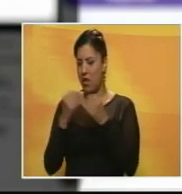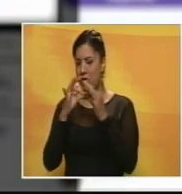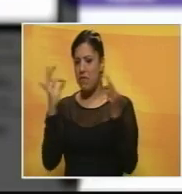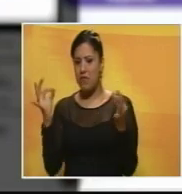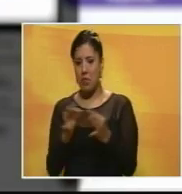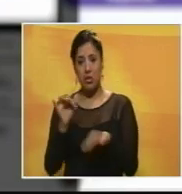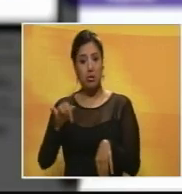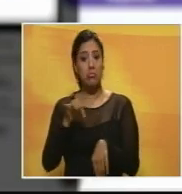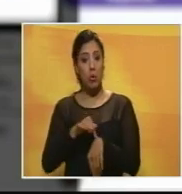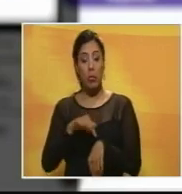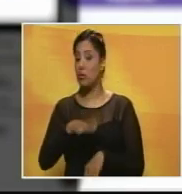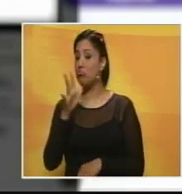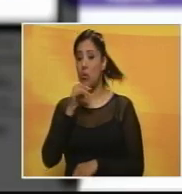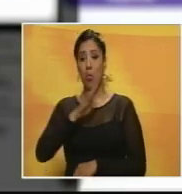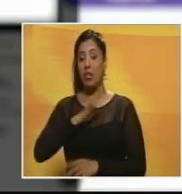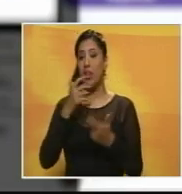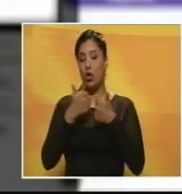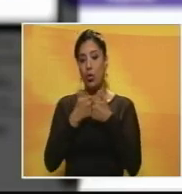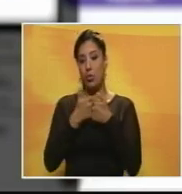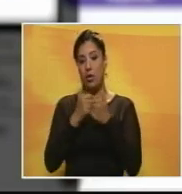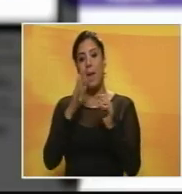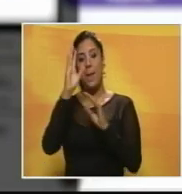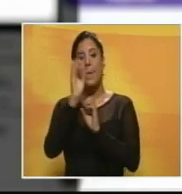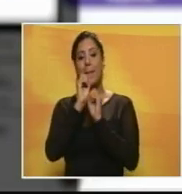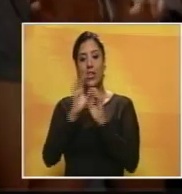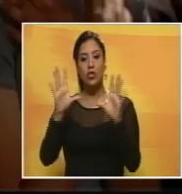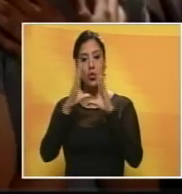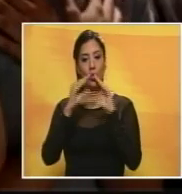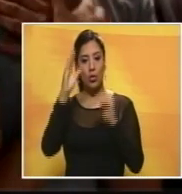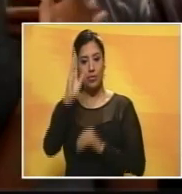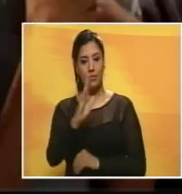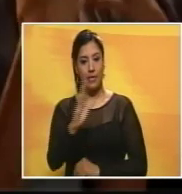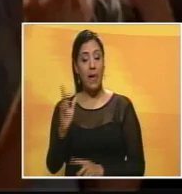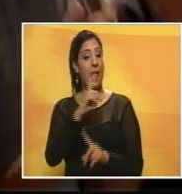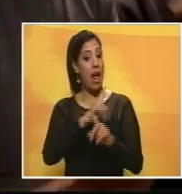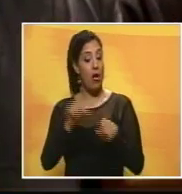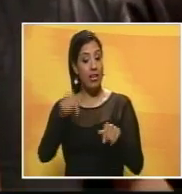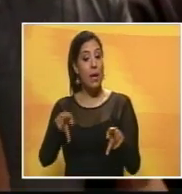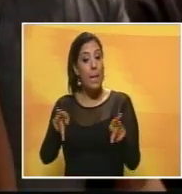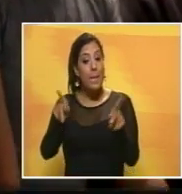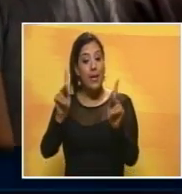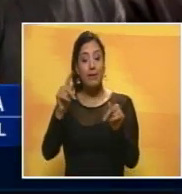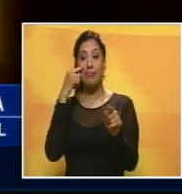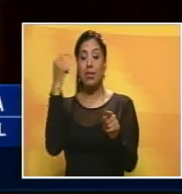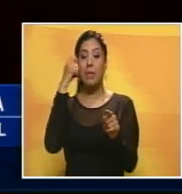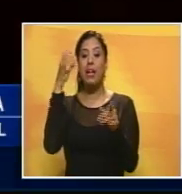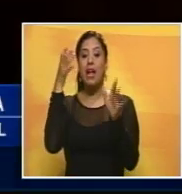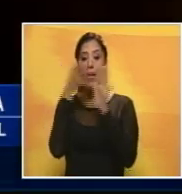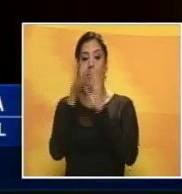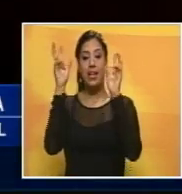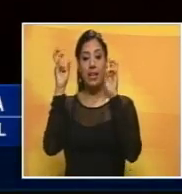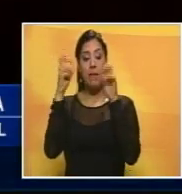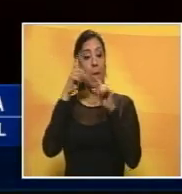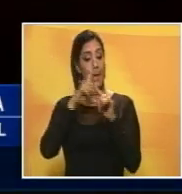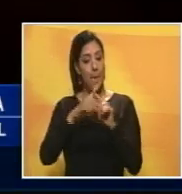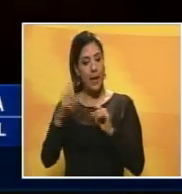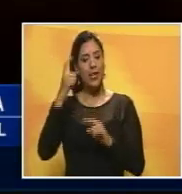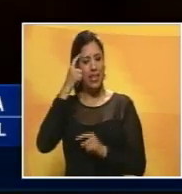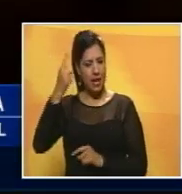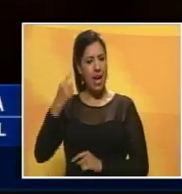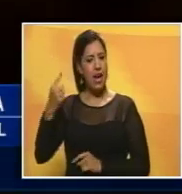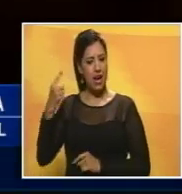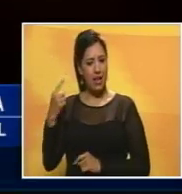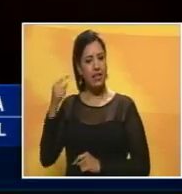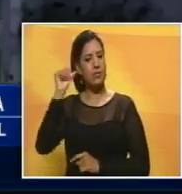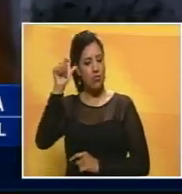familia y en este momento no tengo pareja. Bendiciones a todos". Esta es la primera vez que ella habla del tema. Sin embargo, días